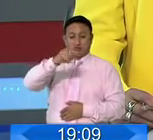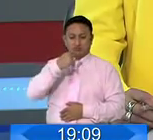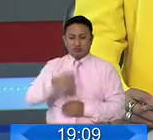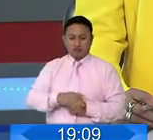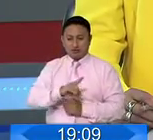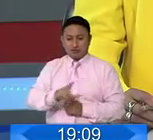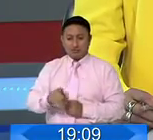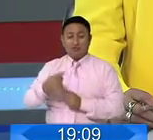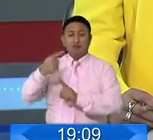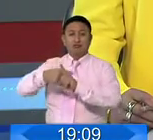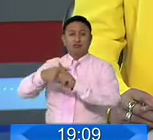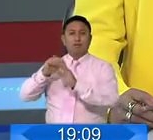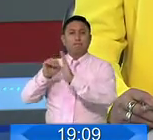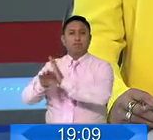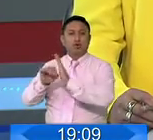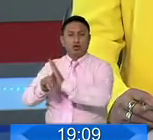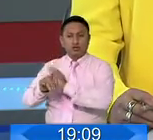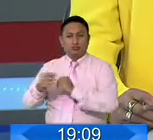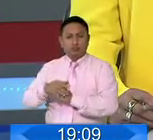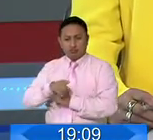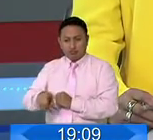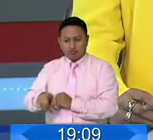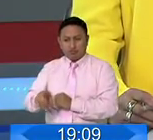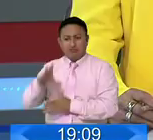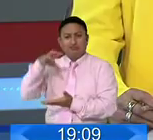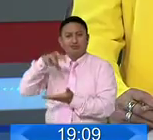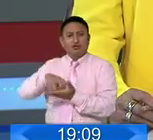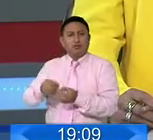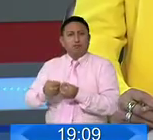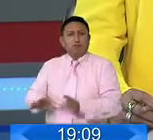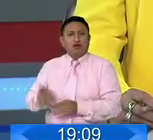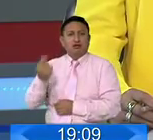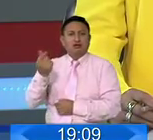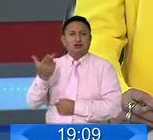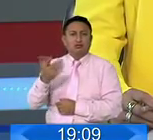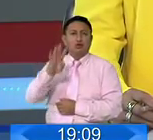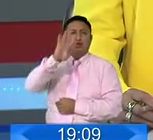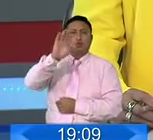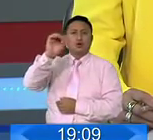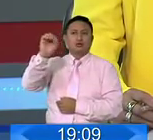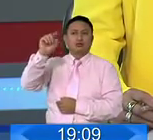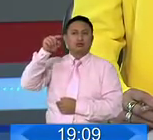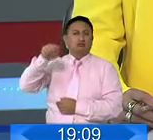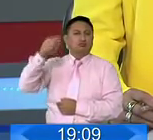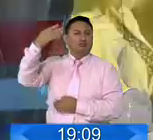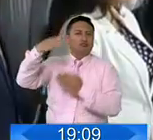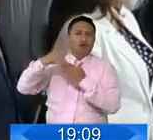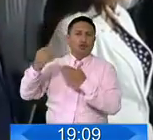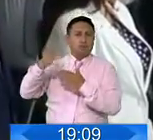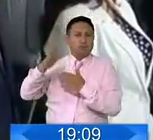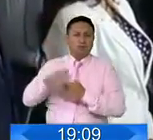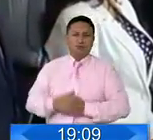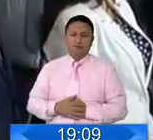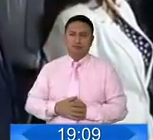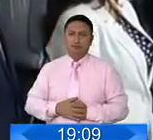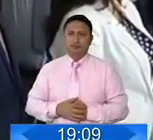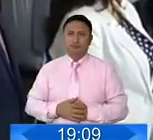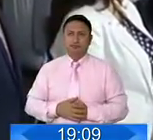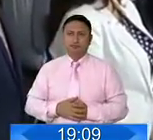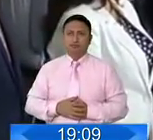el archivo pasivo, cuyo perjuicio al Estado ascendería a $400,000. Sí,